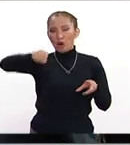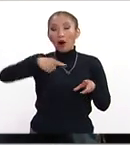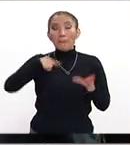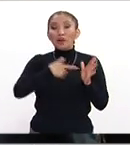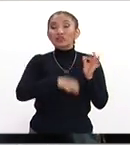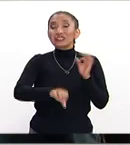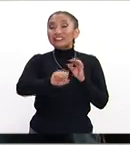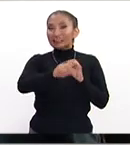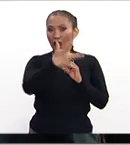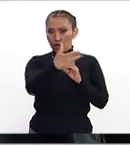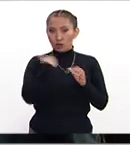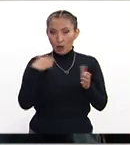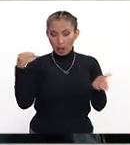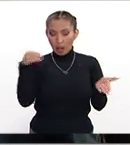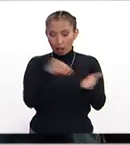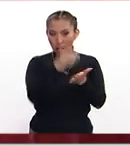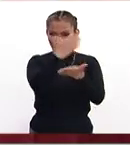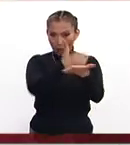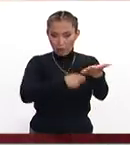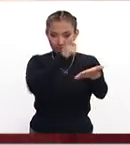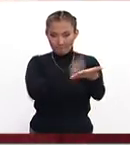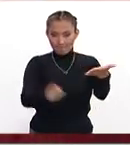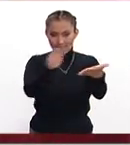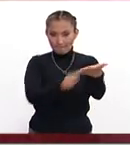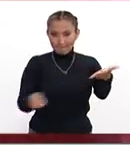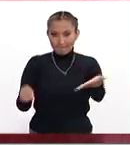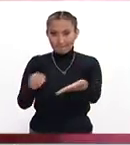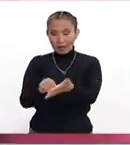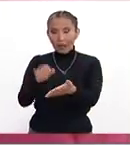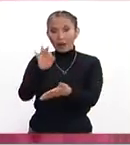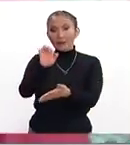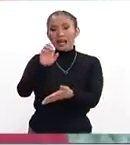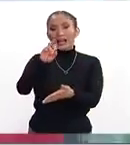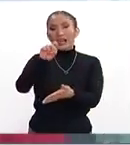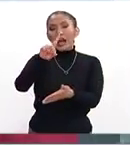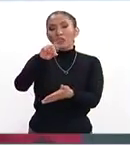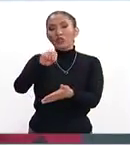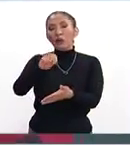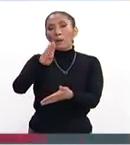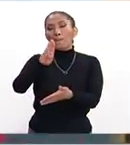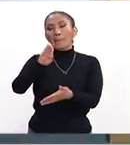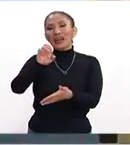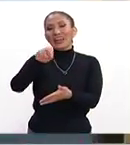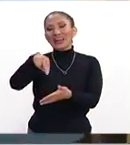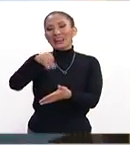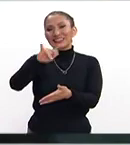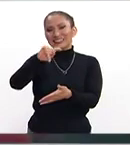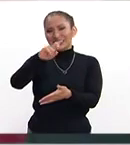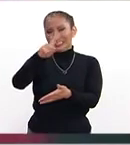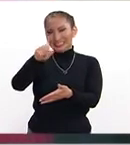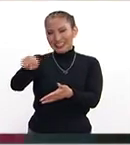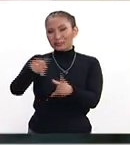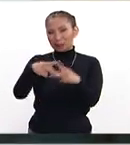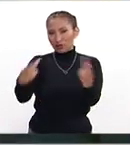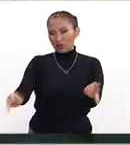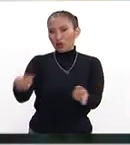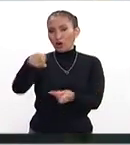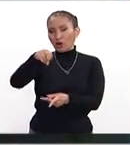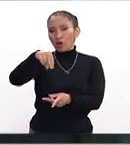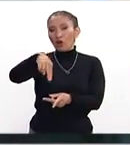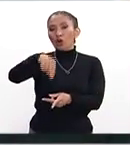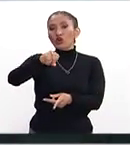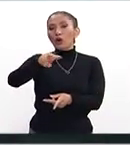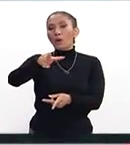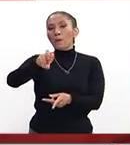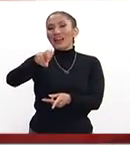él publicó un texto en el suplemento de Fernando Benítez, México en la Cultura, que publicaba el periódico Novedades, que